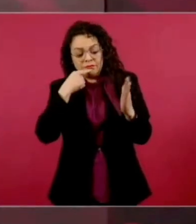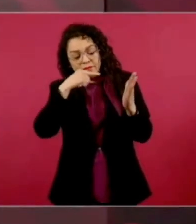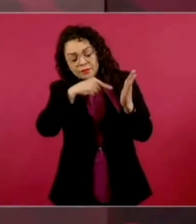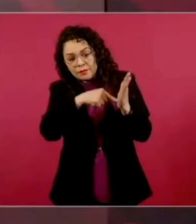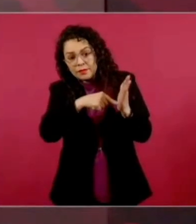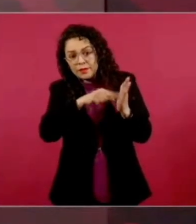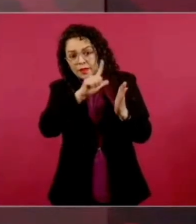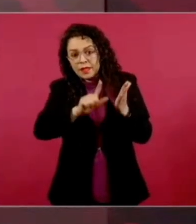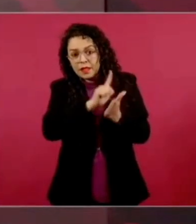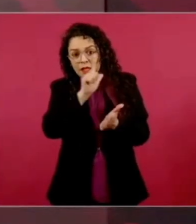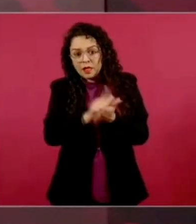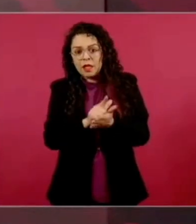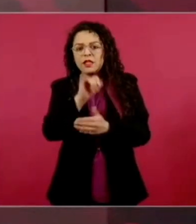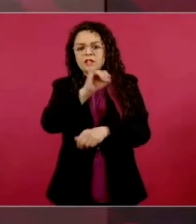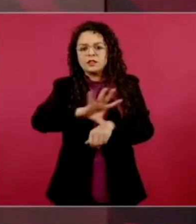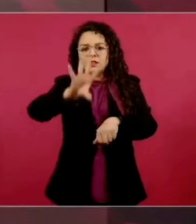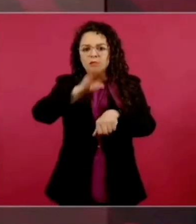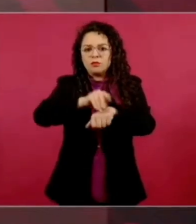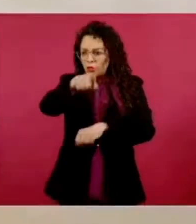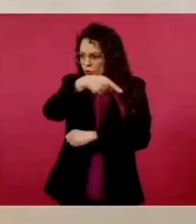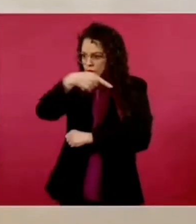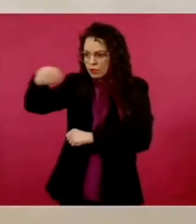a un bar